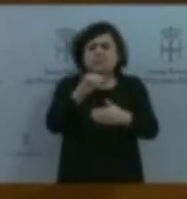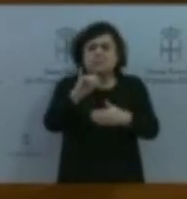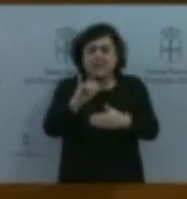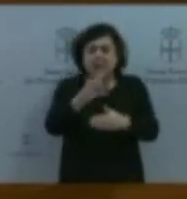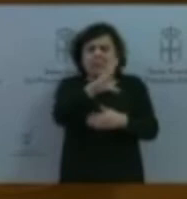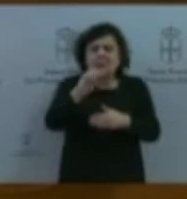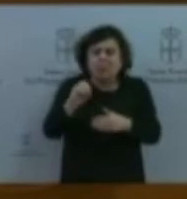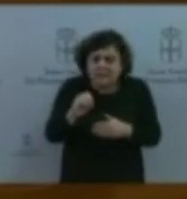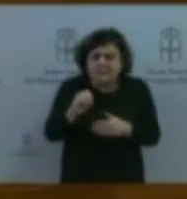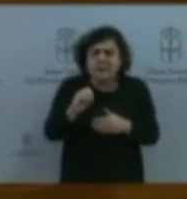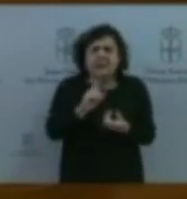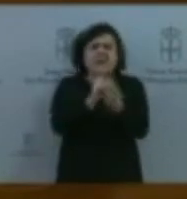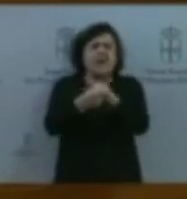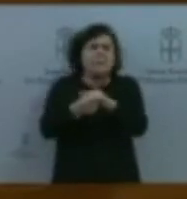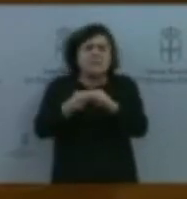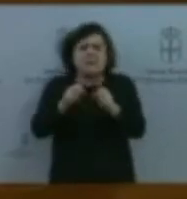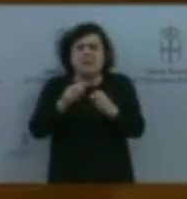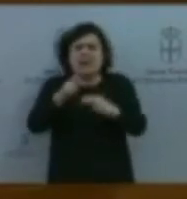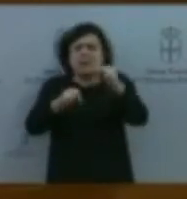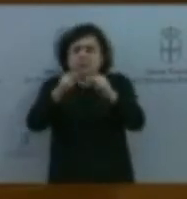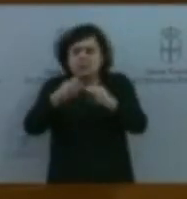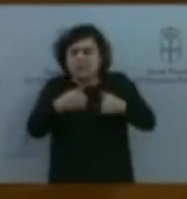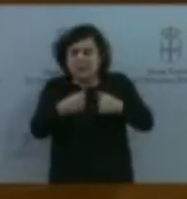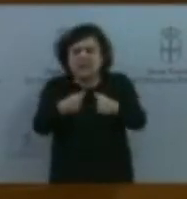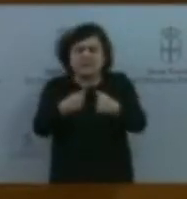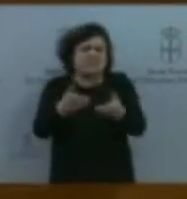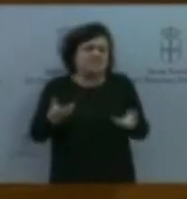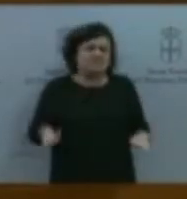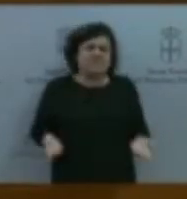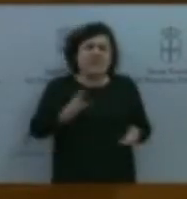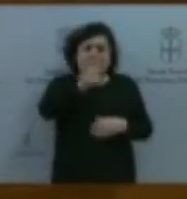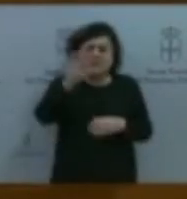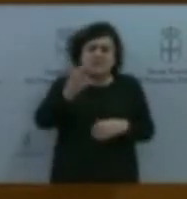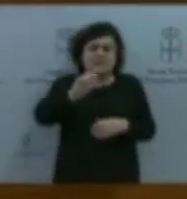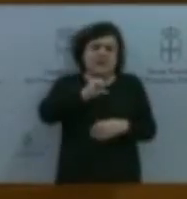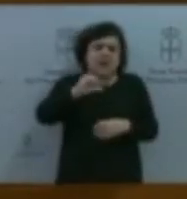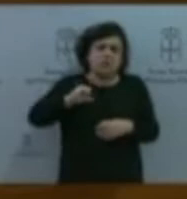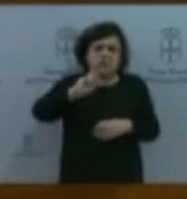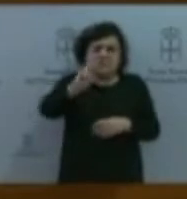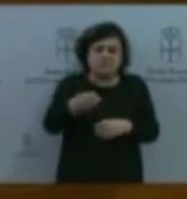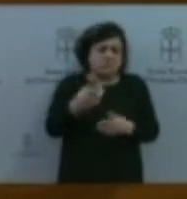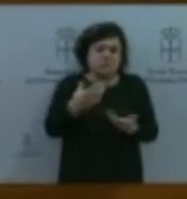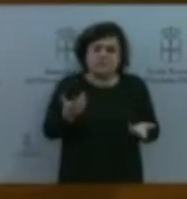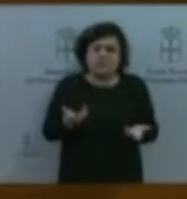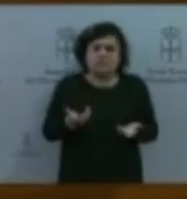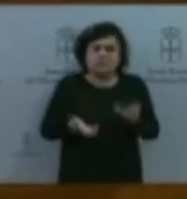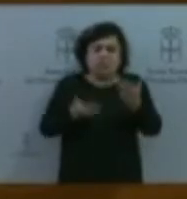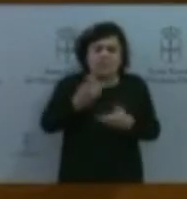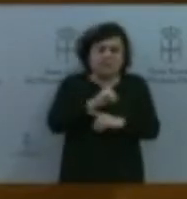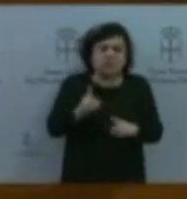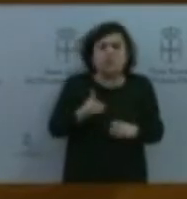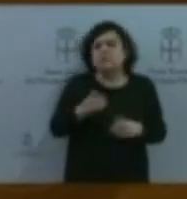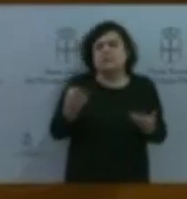fue la contrapartida, con lo cual eso no se puede permitir y tiene que estar, digamos, en la agenda de infraestructuras donde apoyamos muchas de las cosas que están